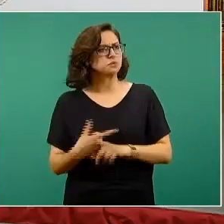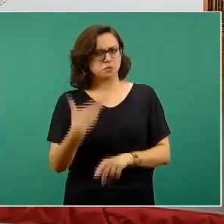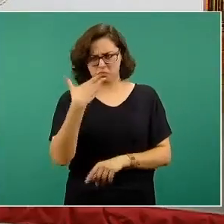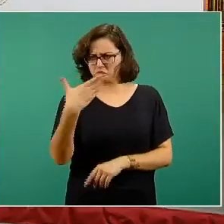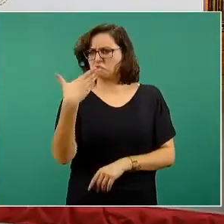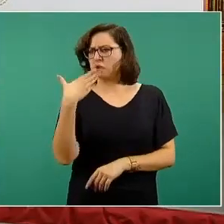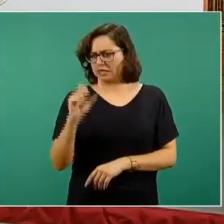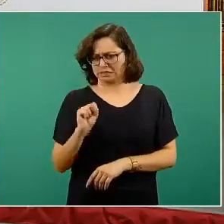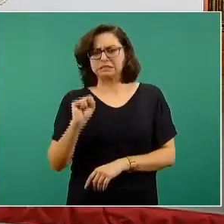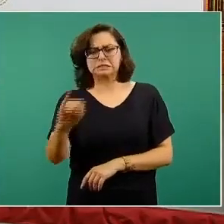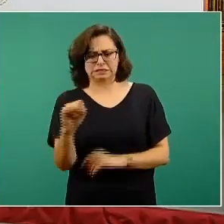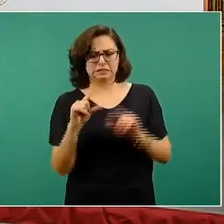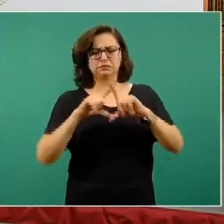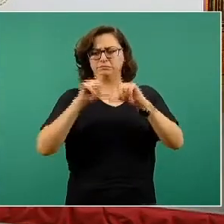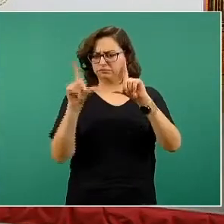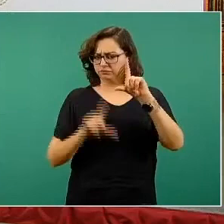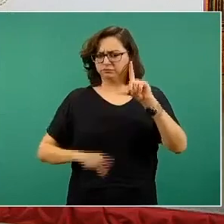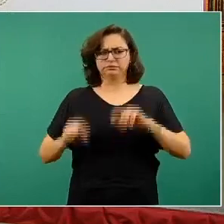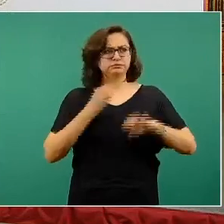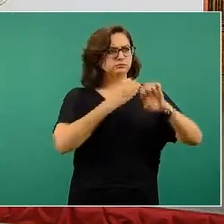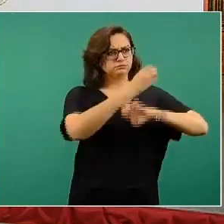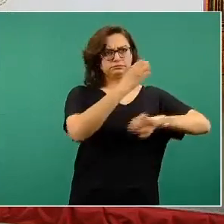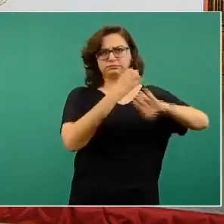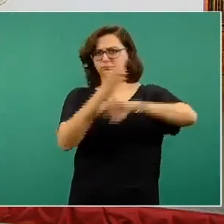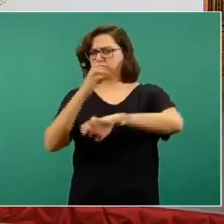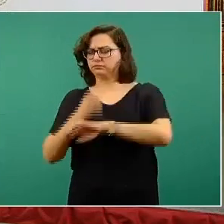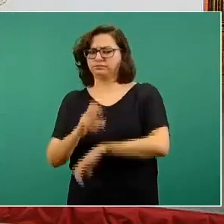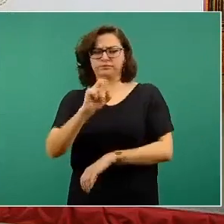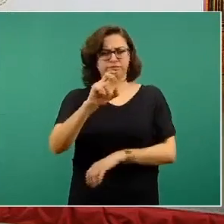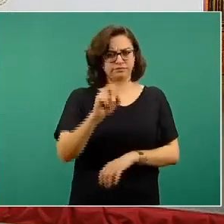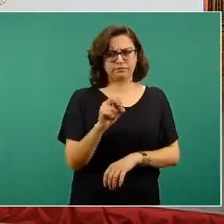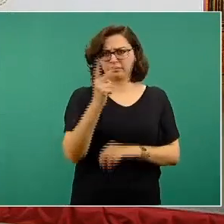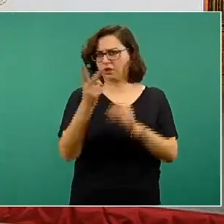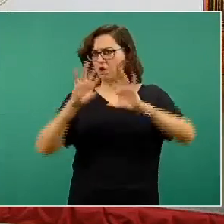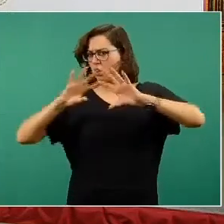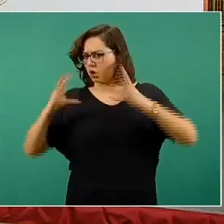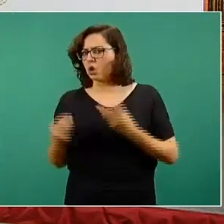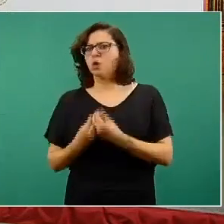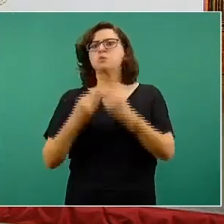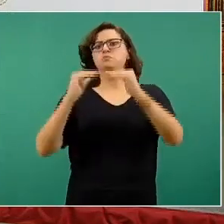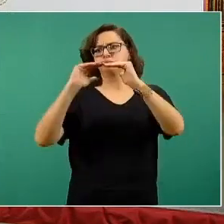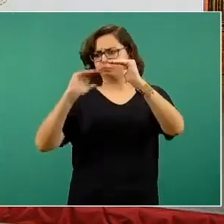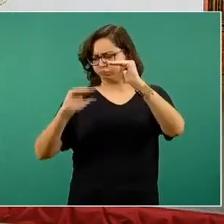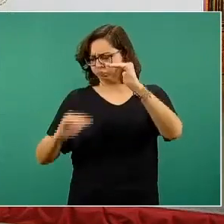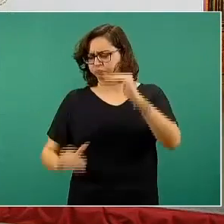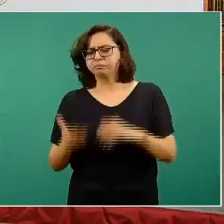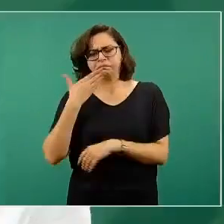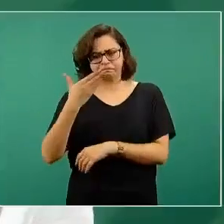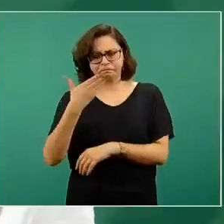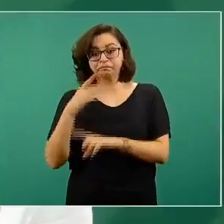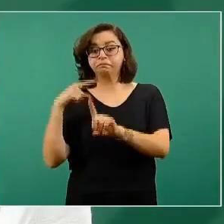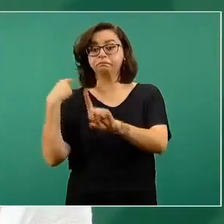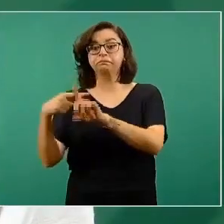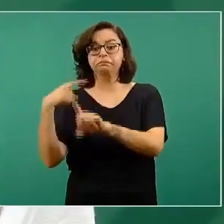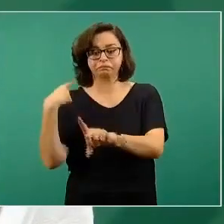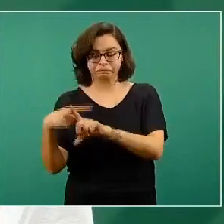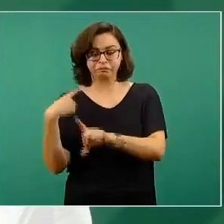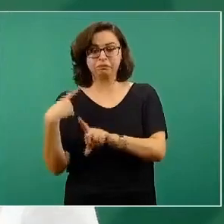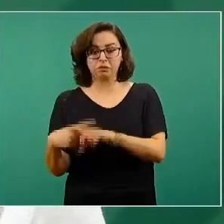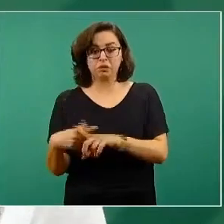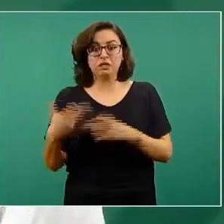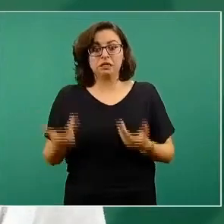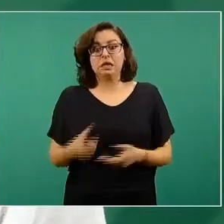entidades federativas es al descenso, en el conjunto del país es al descenso, como se mostró ayer con este descenso